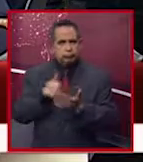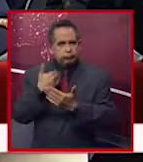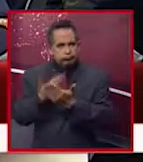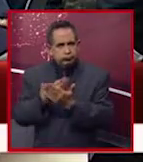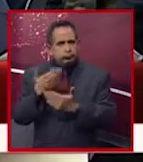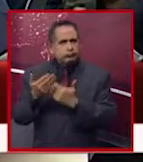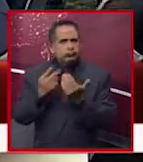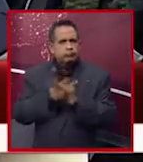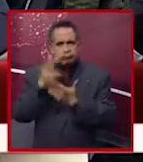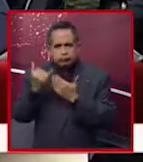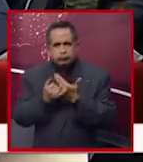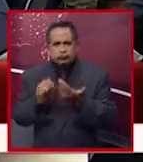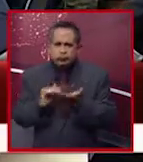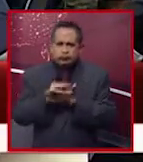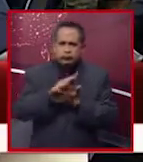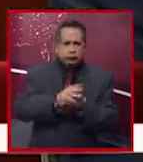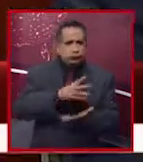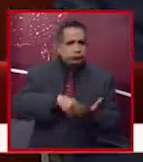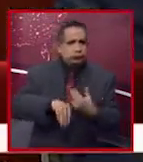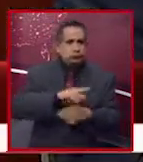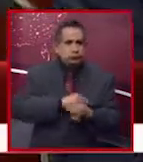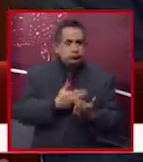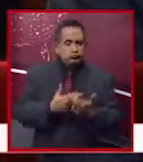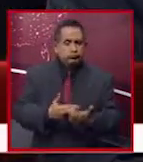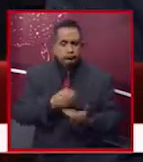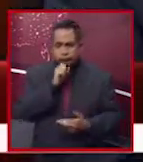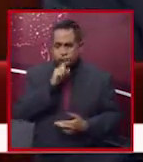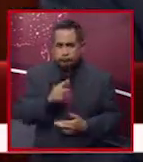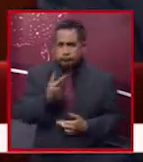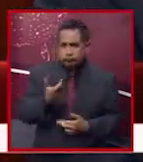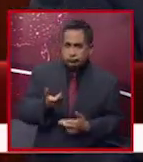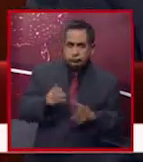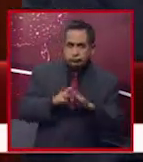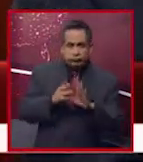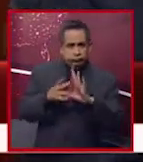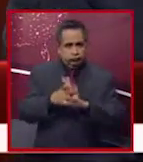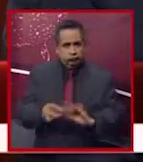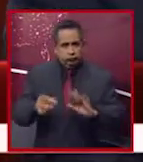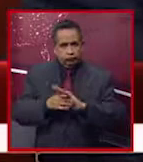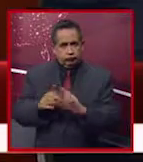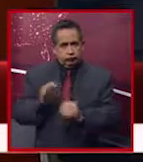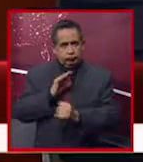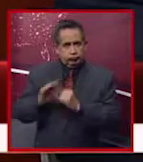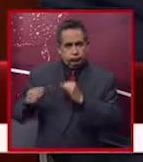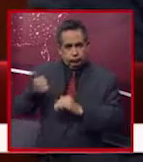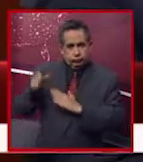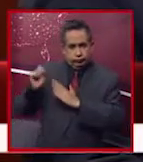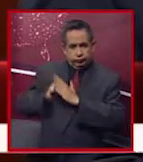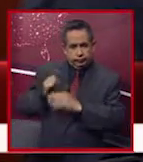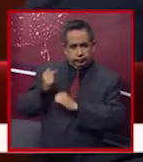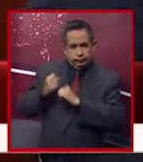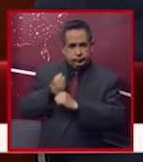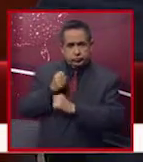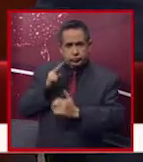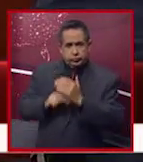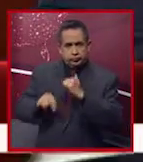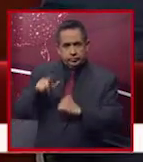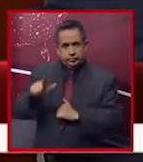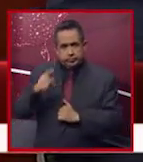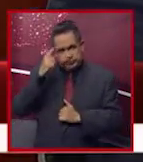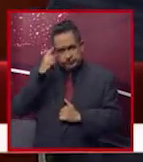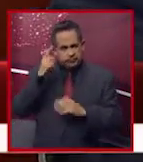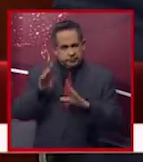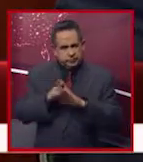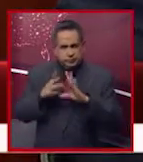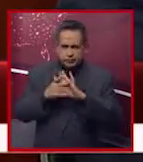en proyectos productivos. En cuanto a la actividad económica, se destacó que en el último semestre de 2017 se dio una